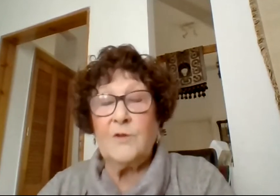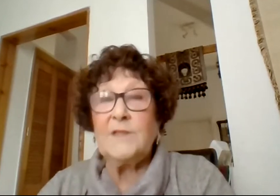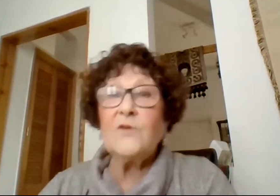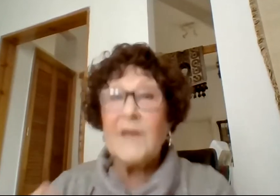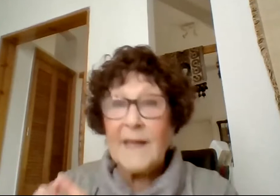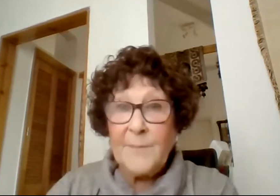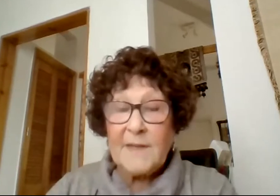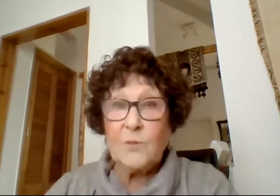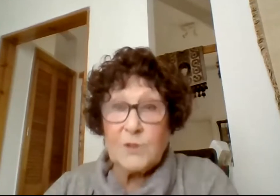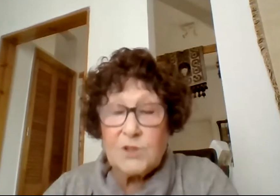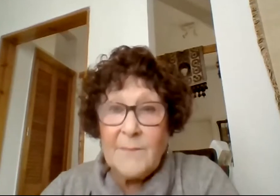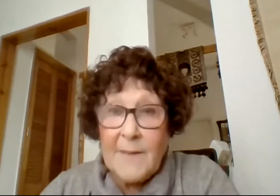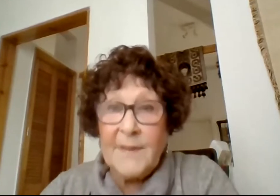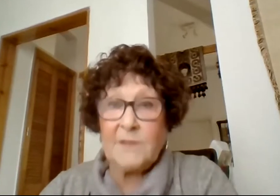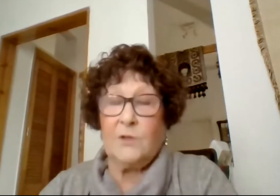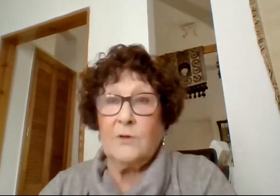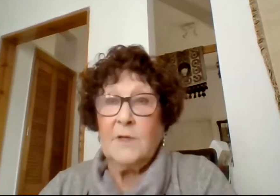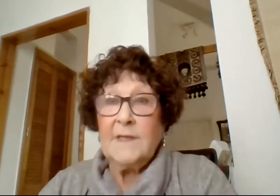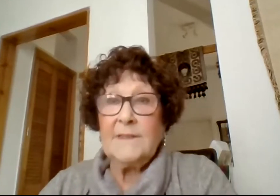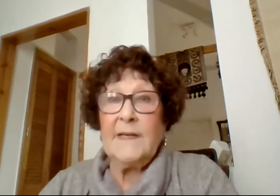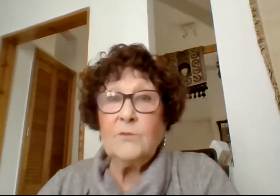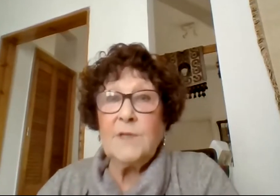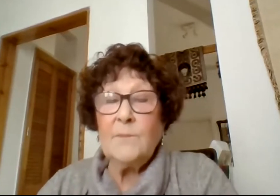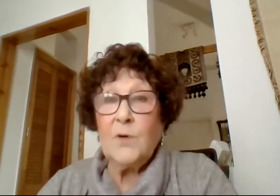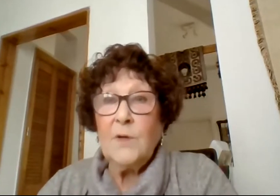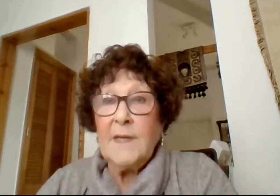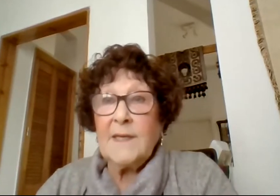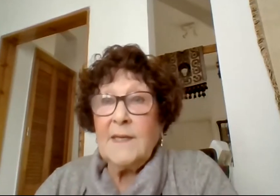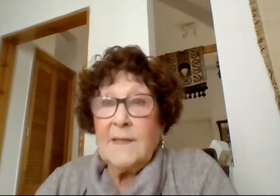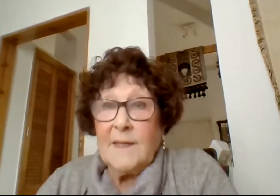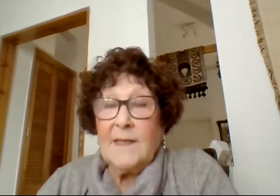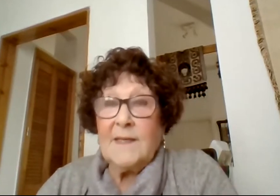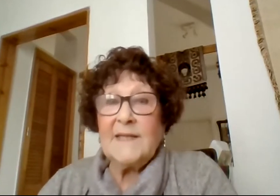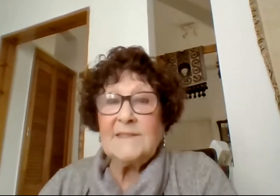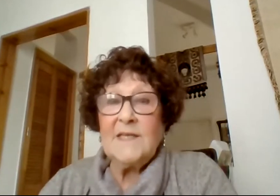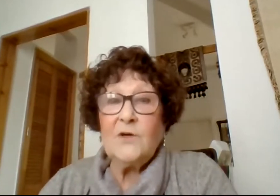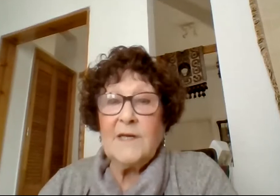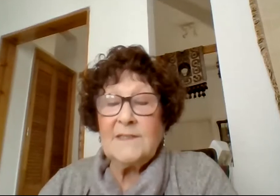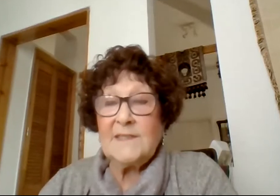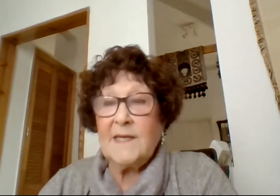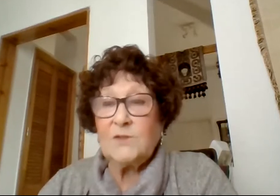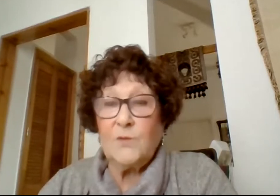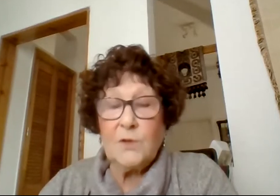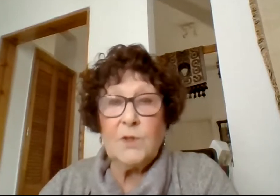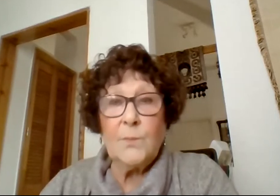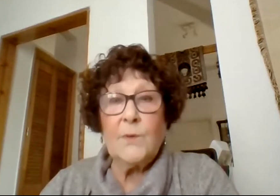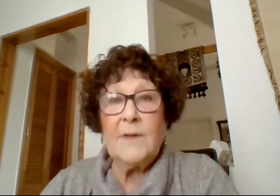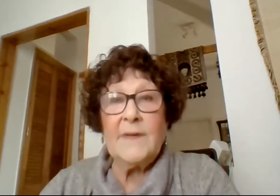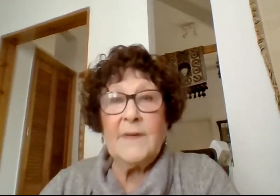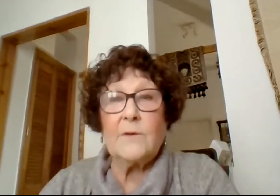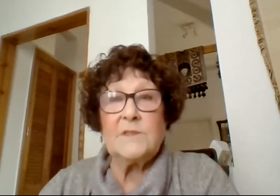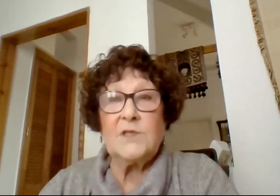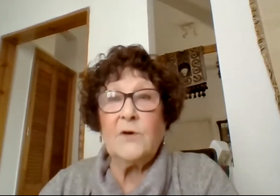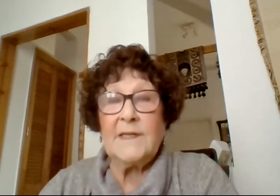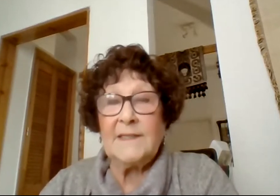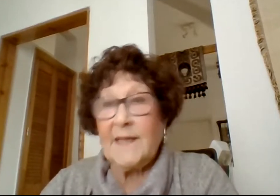aspectos dentro del espectro, por eso se llama espectro del autismo, que esta señora dice que su hijo tiene un problema en